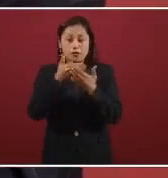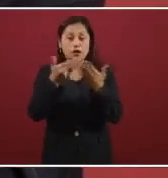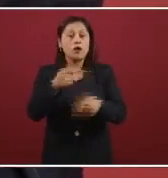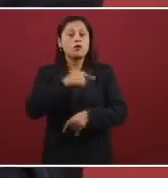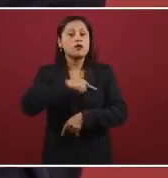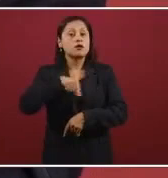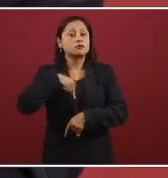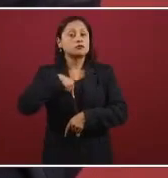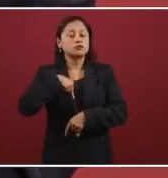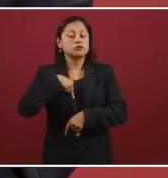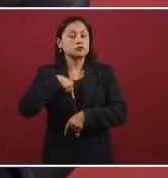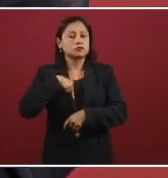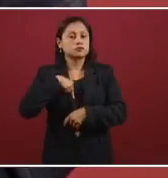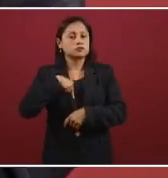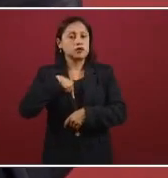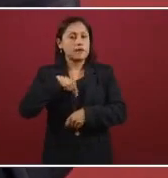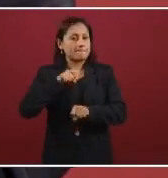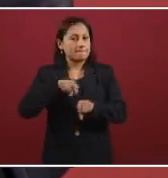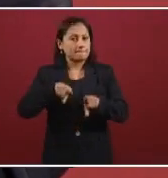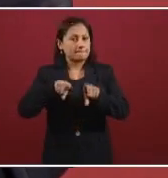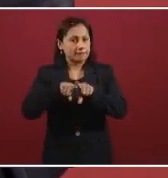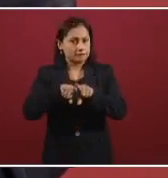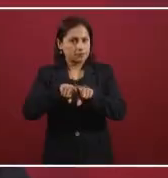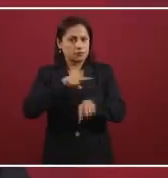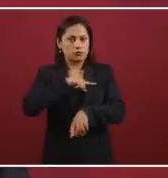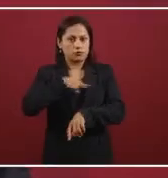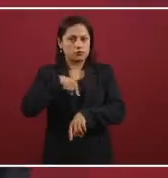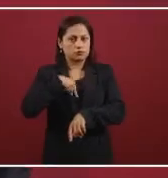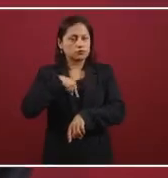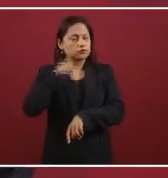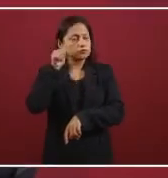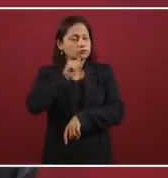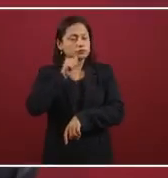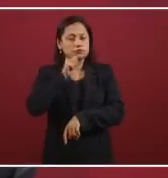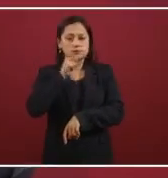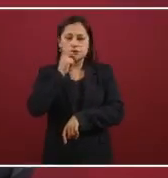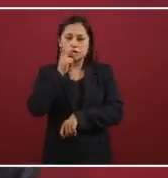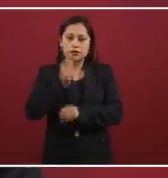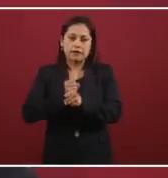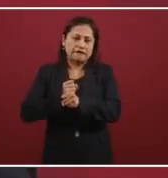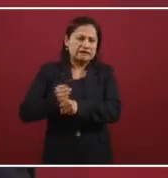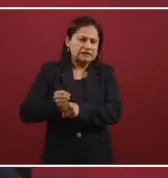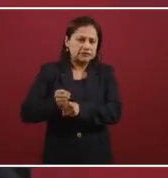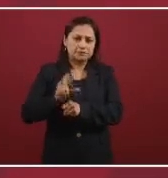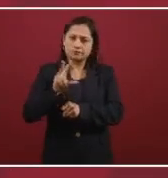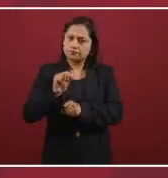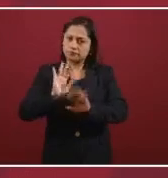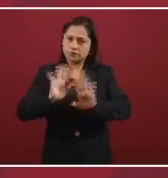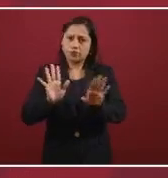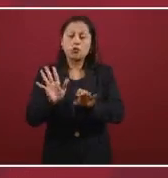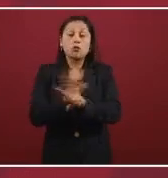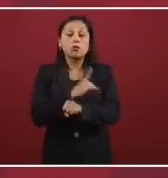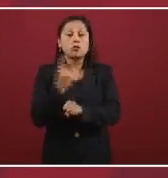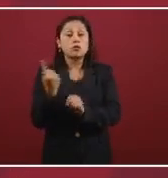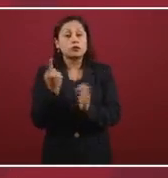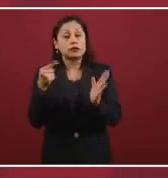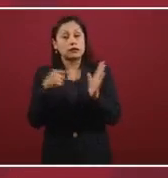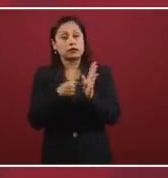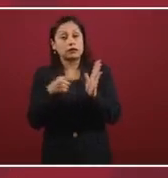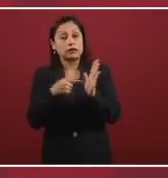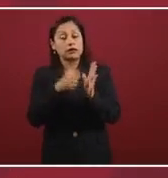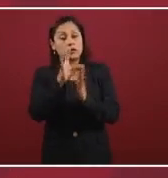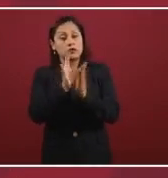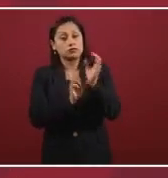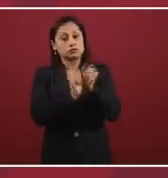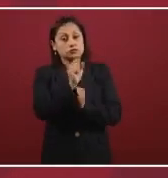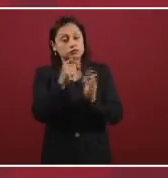somos partidarios del uso de la fuerza. De acuerdo a nuestra Constitución, tenemos